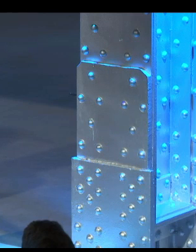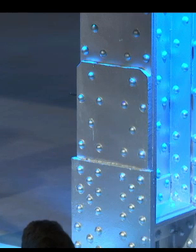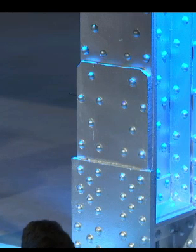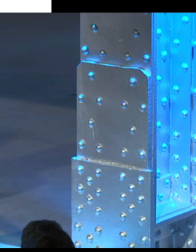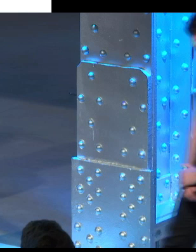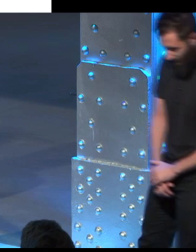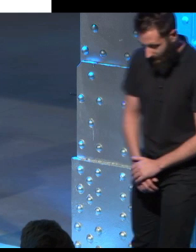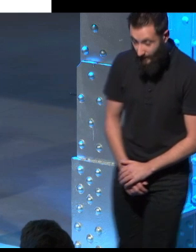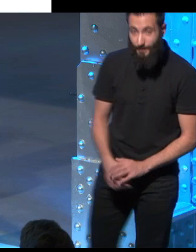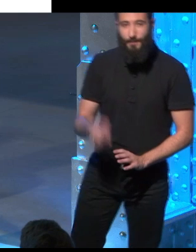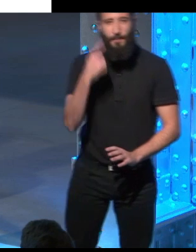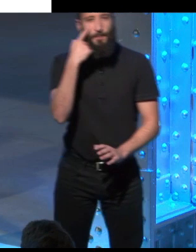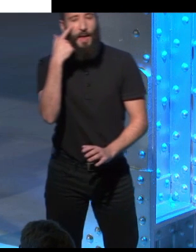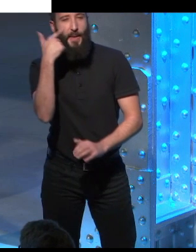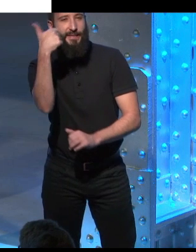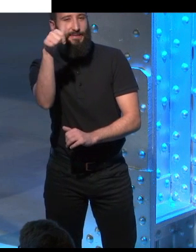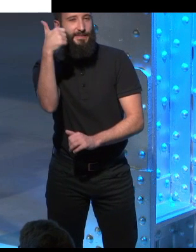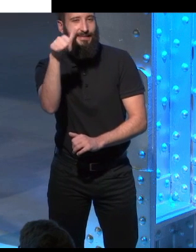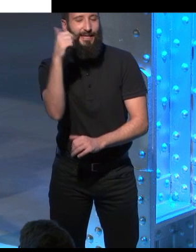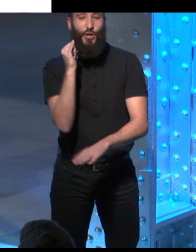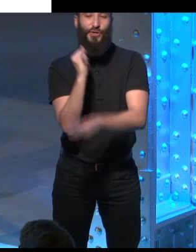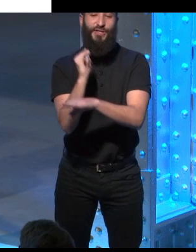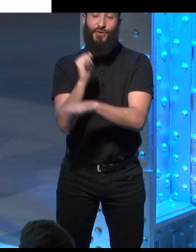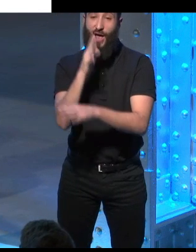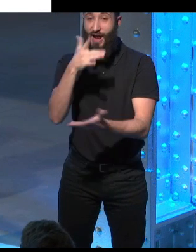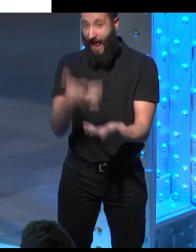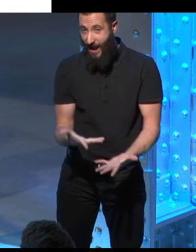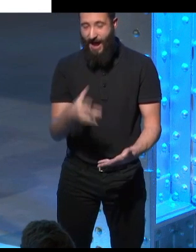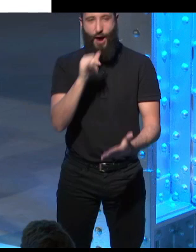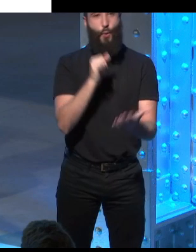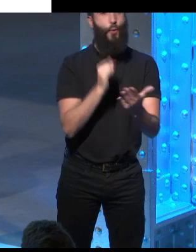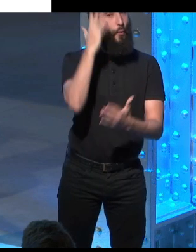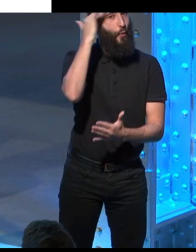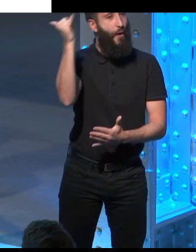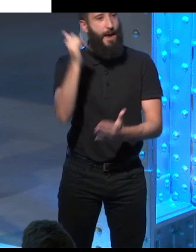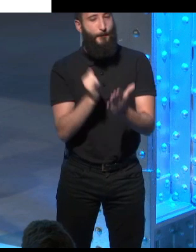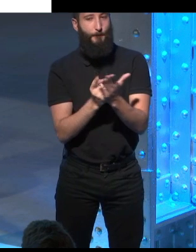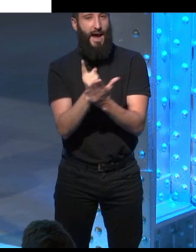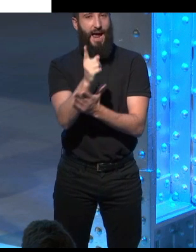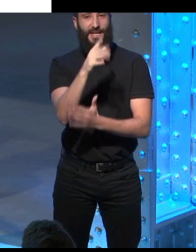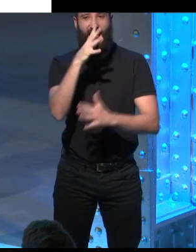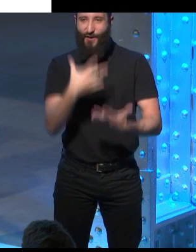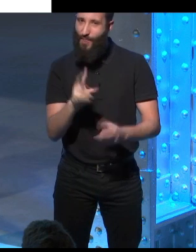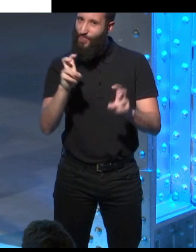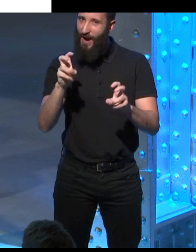A ver, caballeros del Instituto o White Maps, eso, ahora tenemos una primicia.